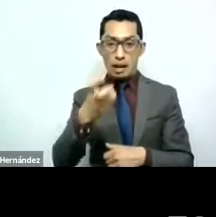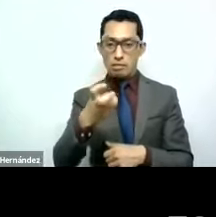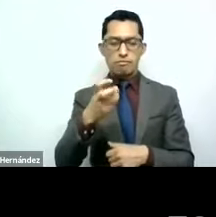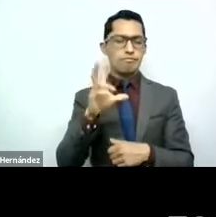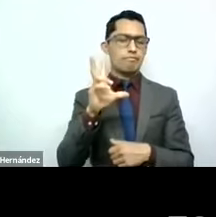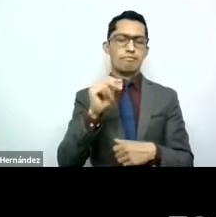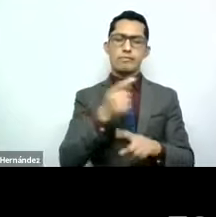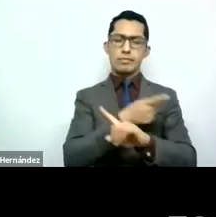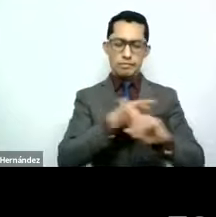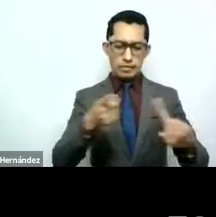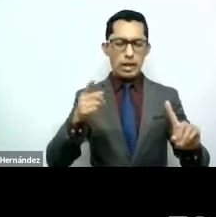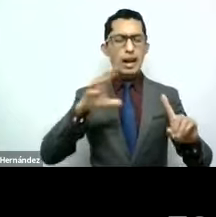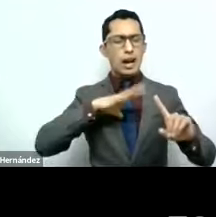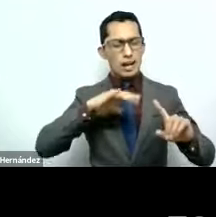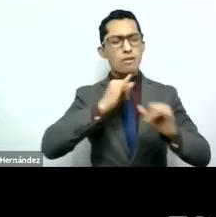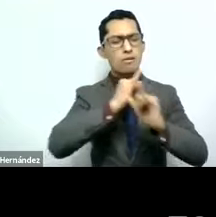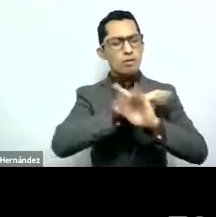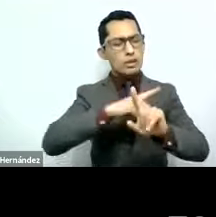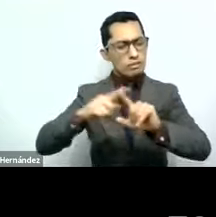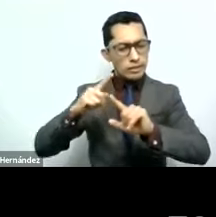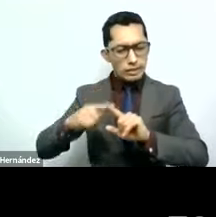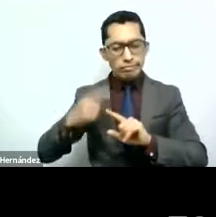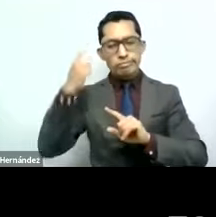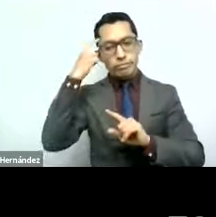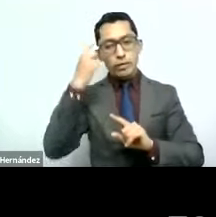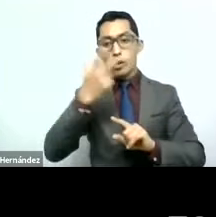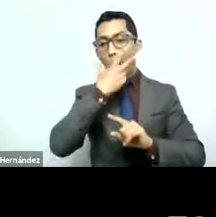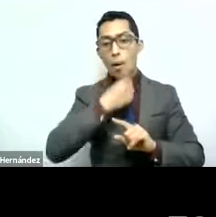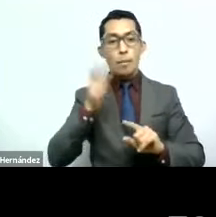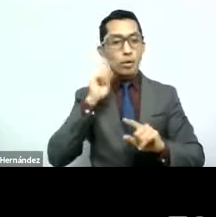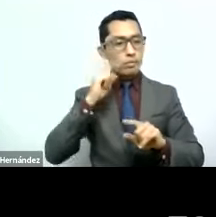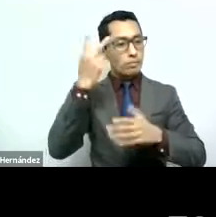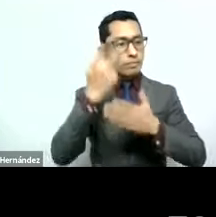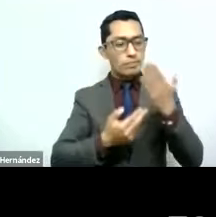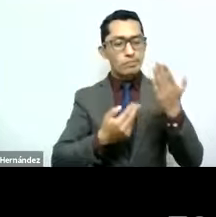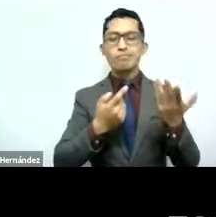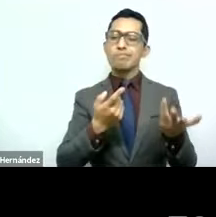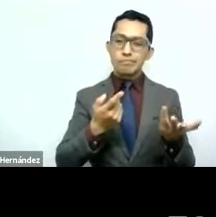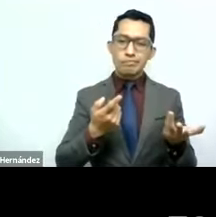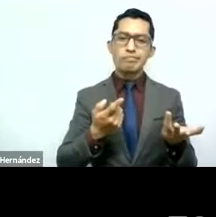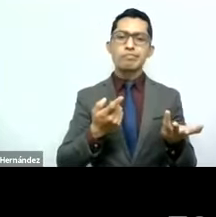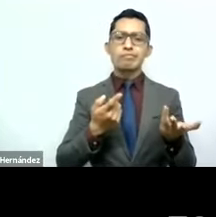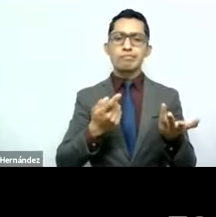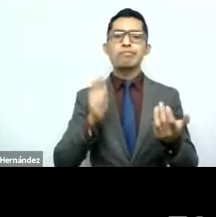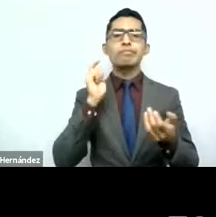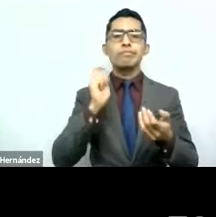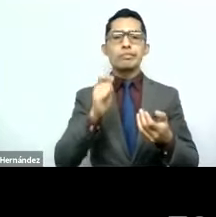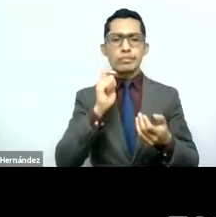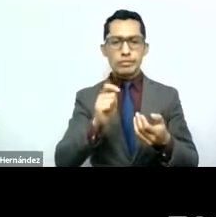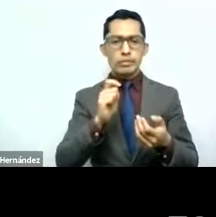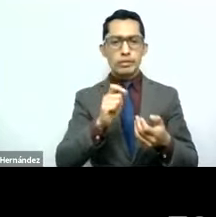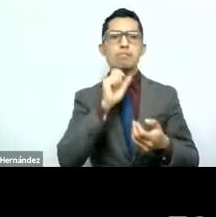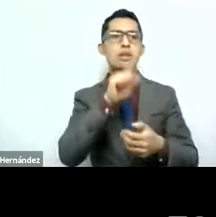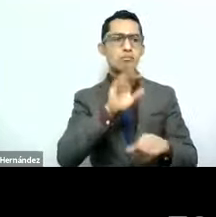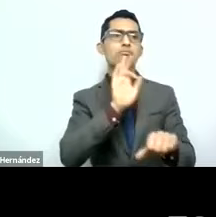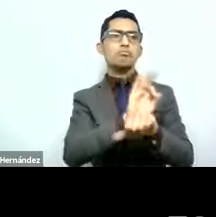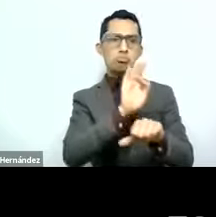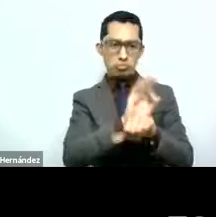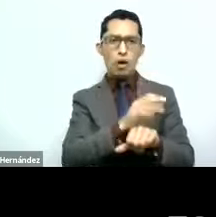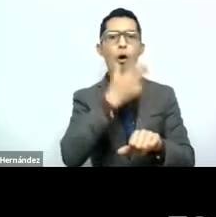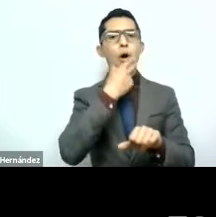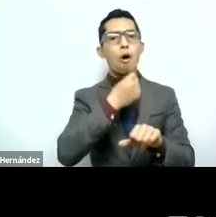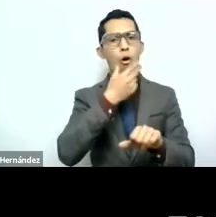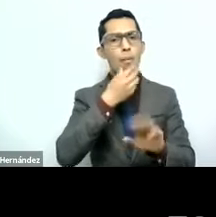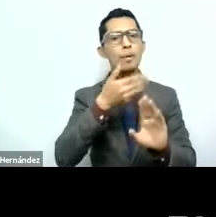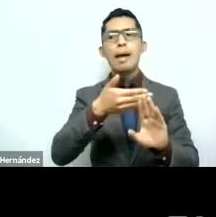desarrollo jurisprudencial que, aplicando la perspectiva de género, justo favorece muchos derechos de los hombres que antes no